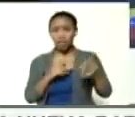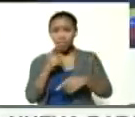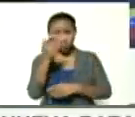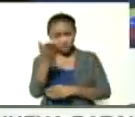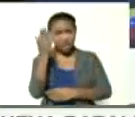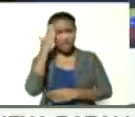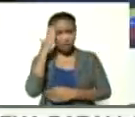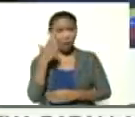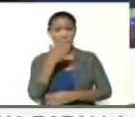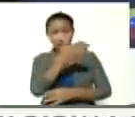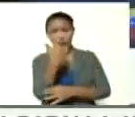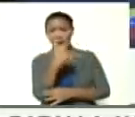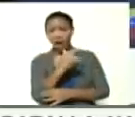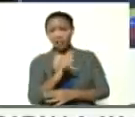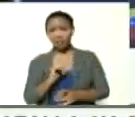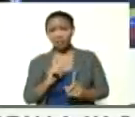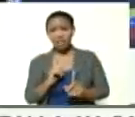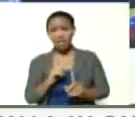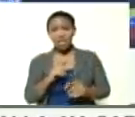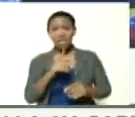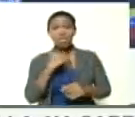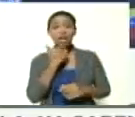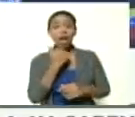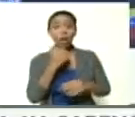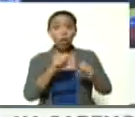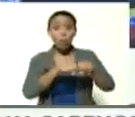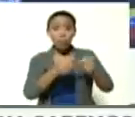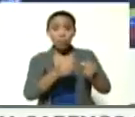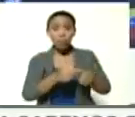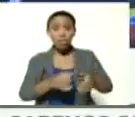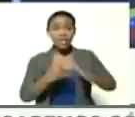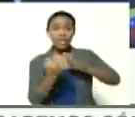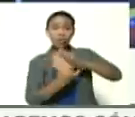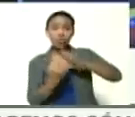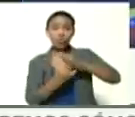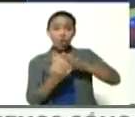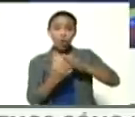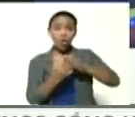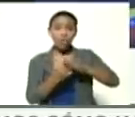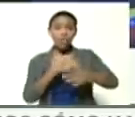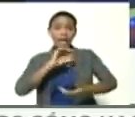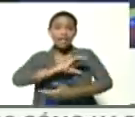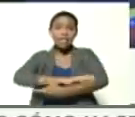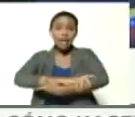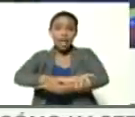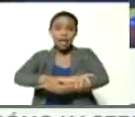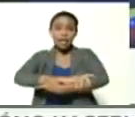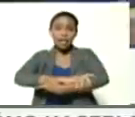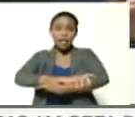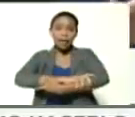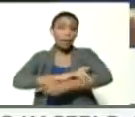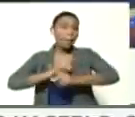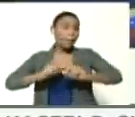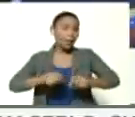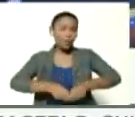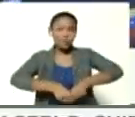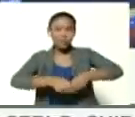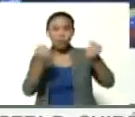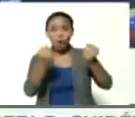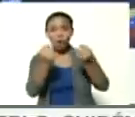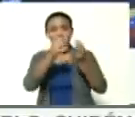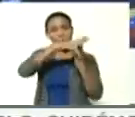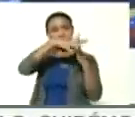saben. Ahora, si está destruida, por ejemplo, una instalación aduanera del CENIAT, pero destruida en ruinas